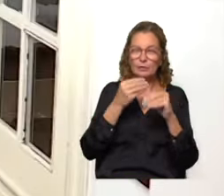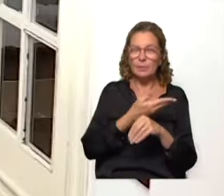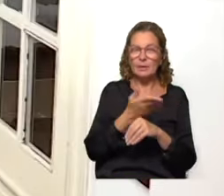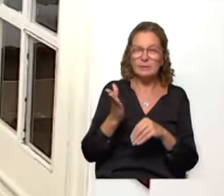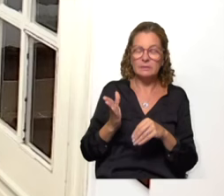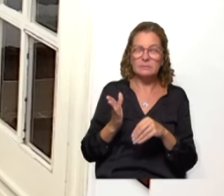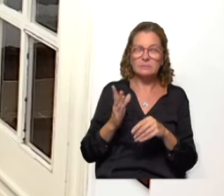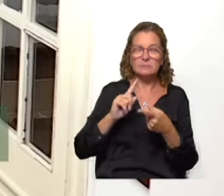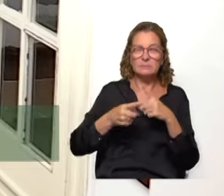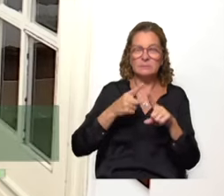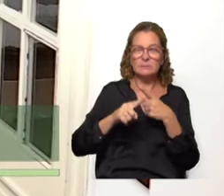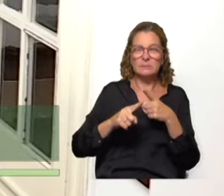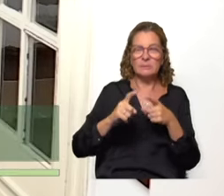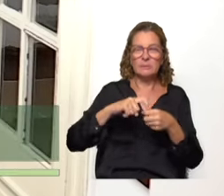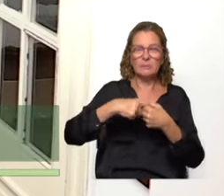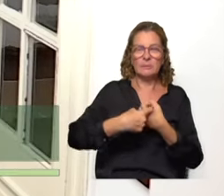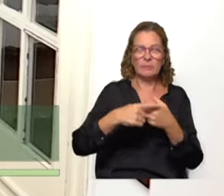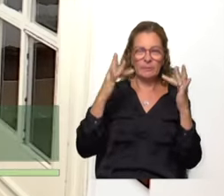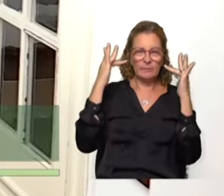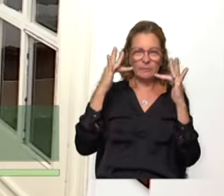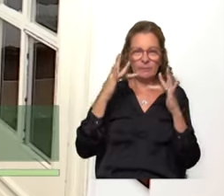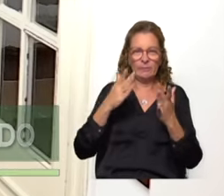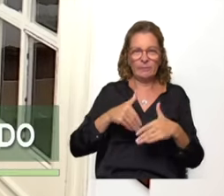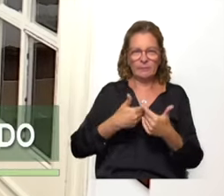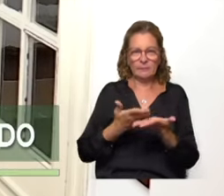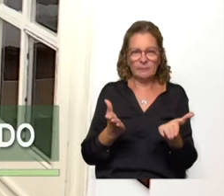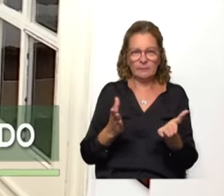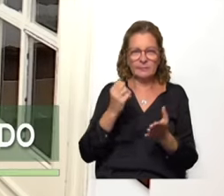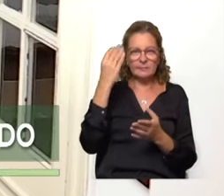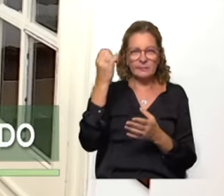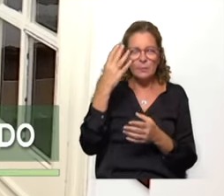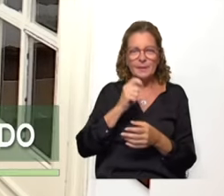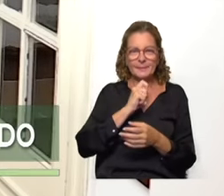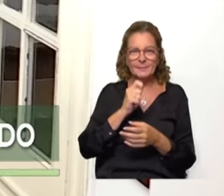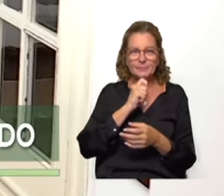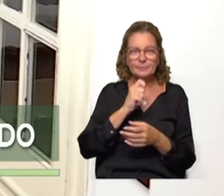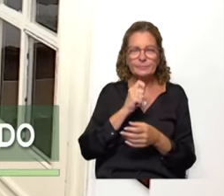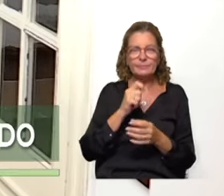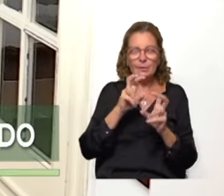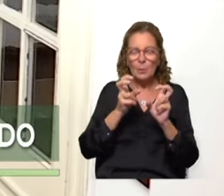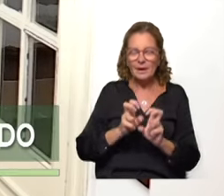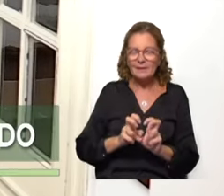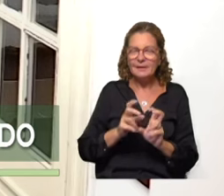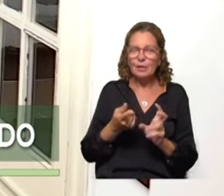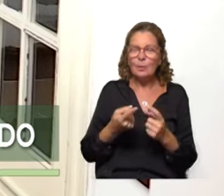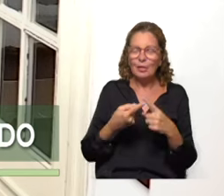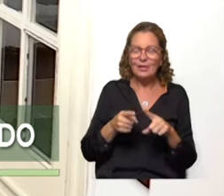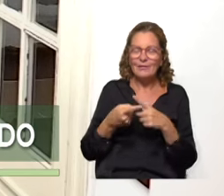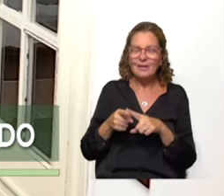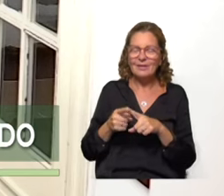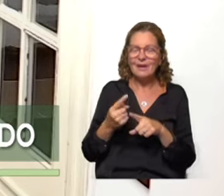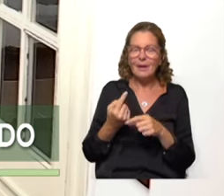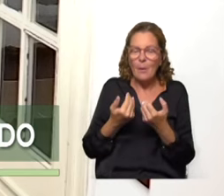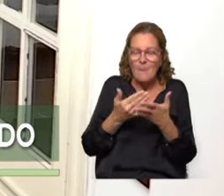y todas. La coordinadora de sindicatos de la enseñanza acaba de brindar una conferencia de prensa analizando justamente las dificultades que tuvo